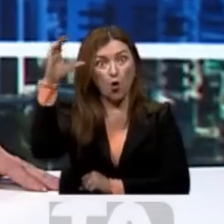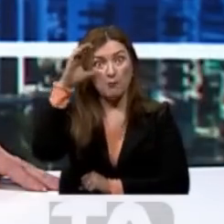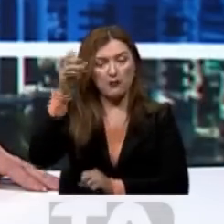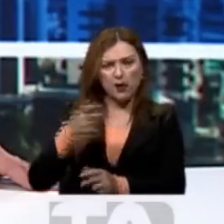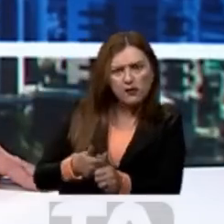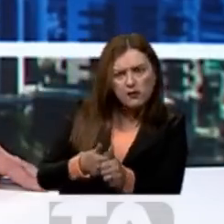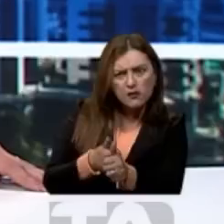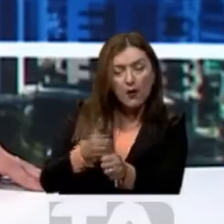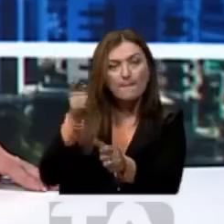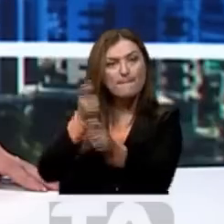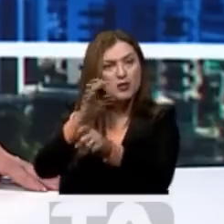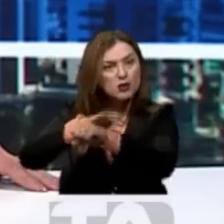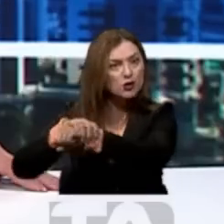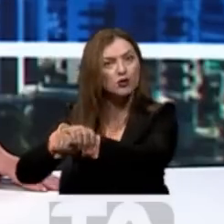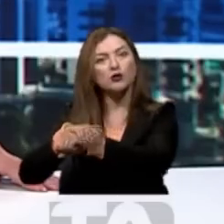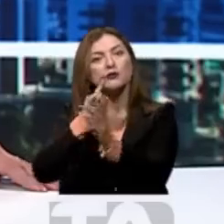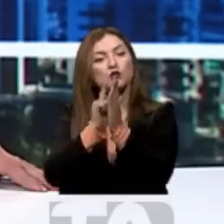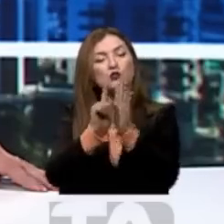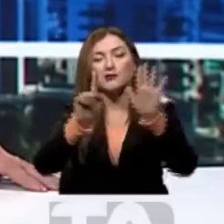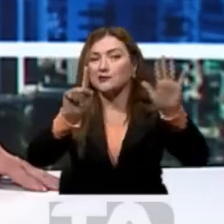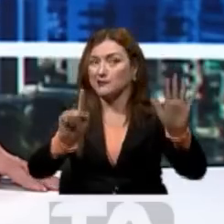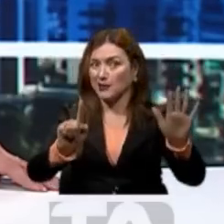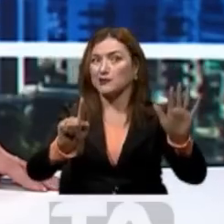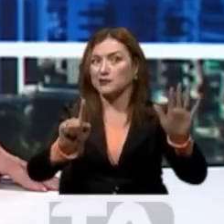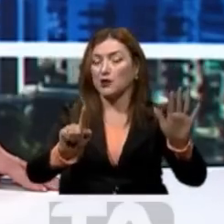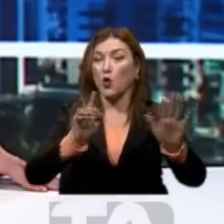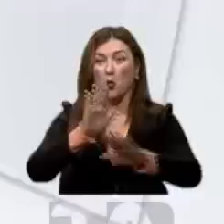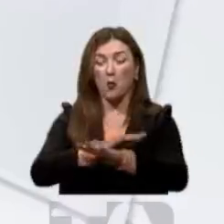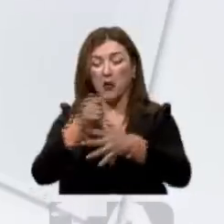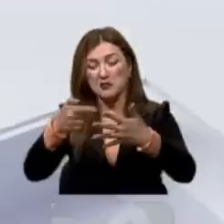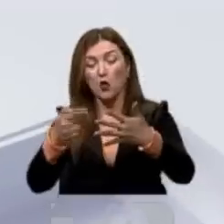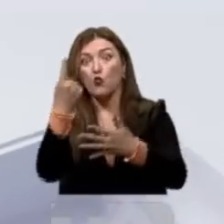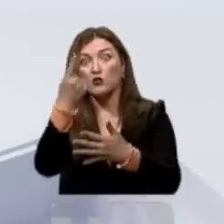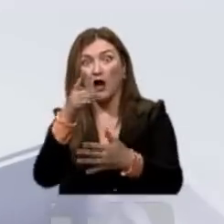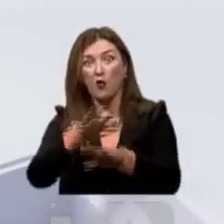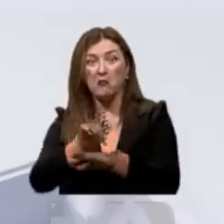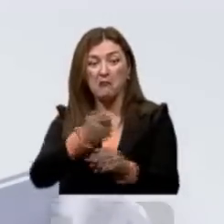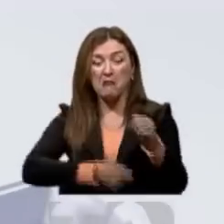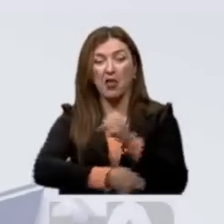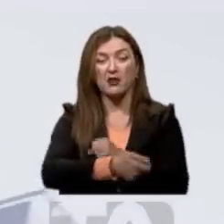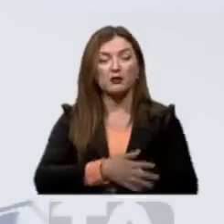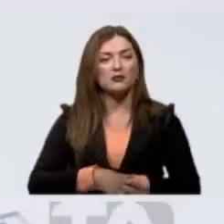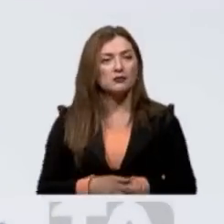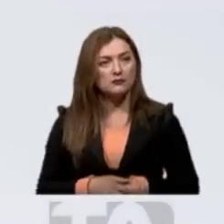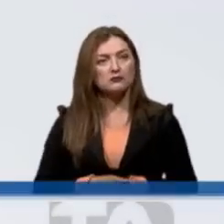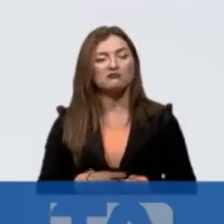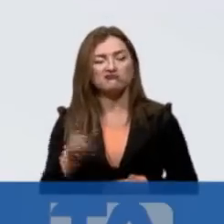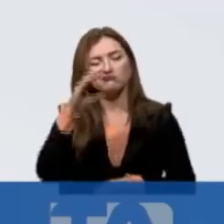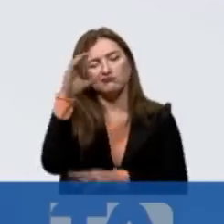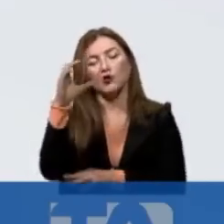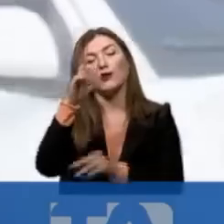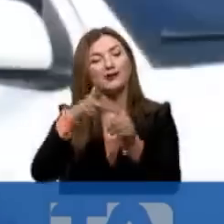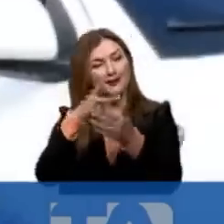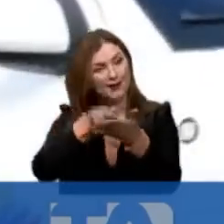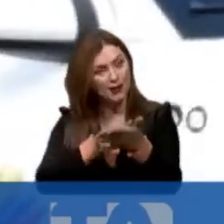tiene 6 procesos judiciales abiertos, entre ellos el de homicidio. En territorio colombiano y por